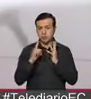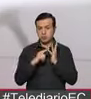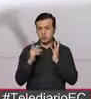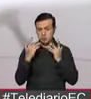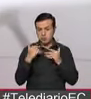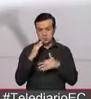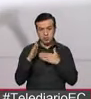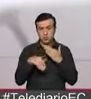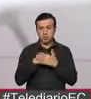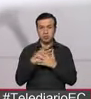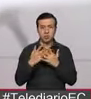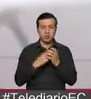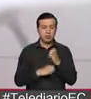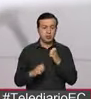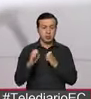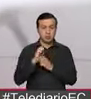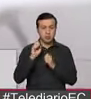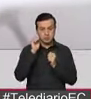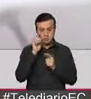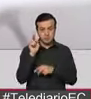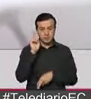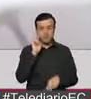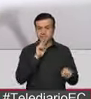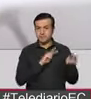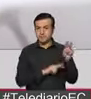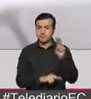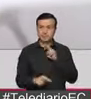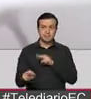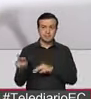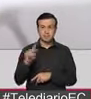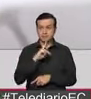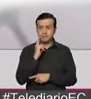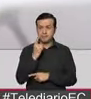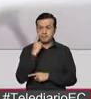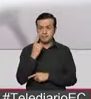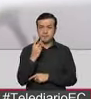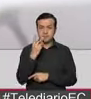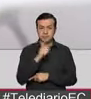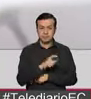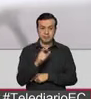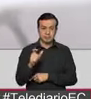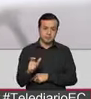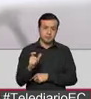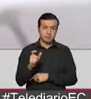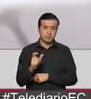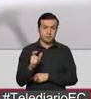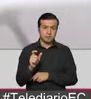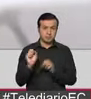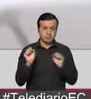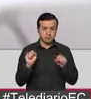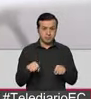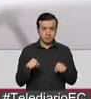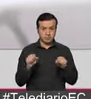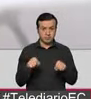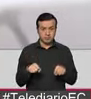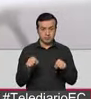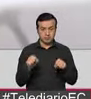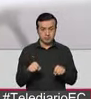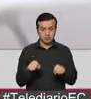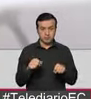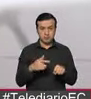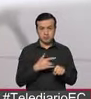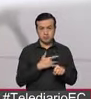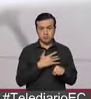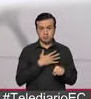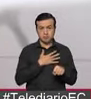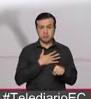toda una estructura de investigación y de inteligencia atrás de las dos personas y de la motocicleta lastimosamente